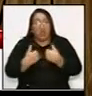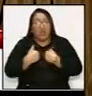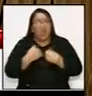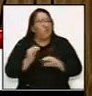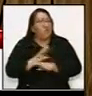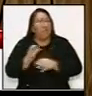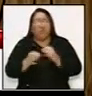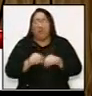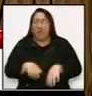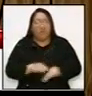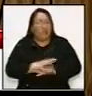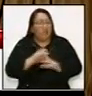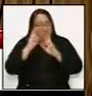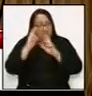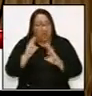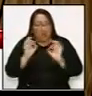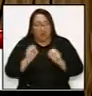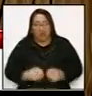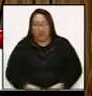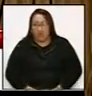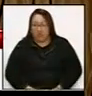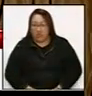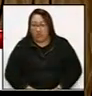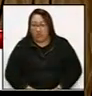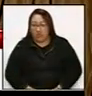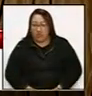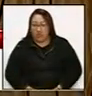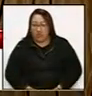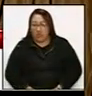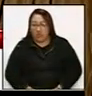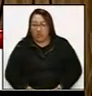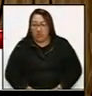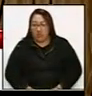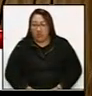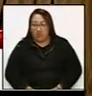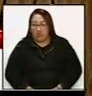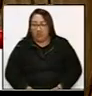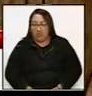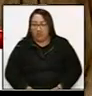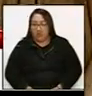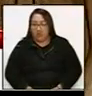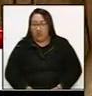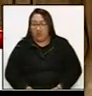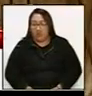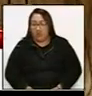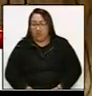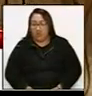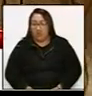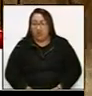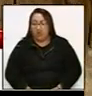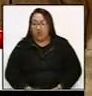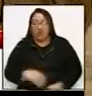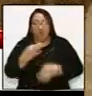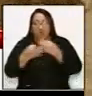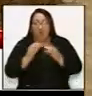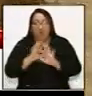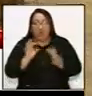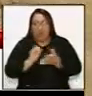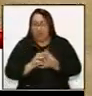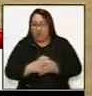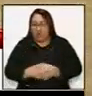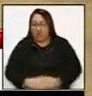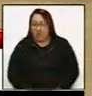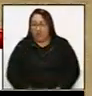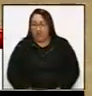voy a exponerlo acá por respeto justamente a esa persona que tomó una decisión de un suicidio, para no generar más polémica. Gracias. Presidente,